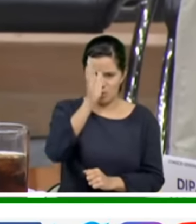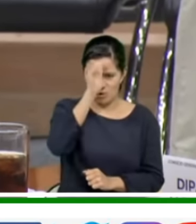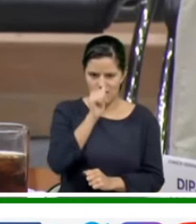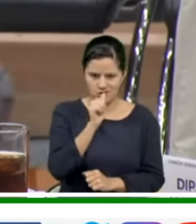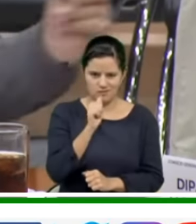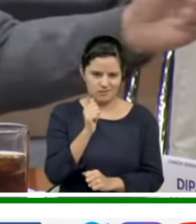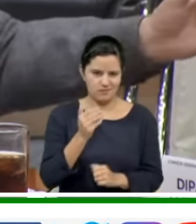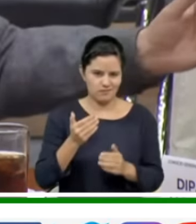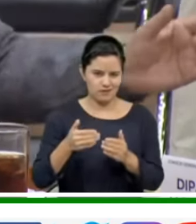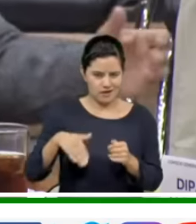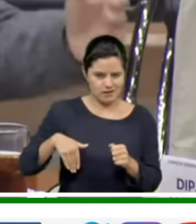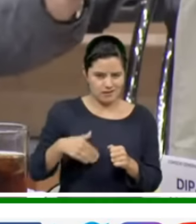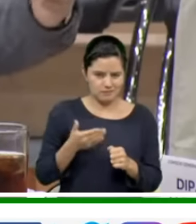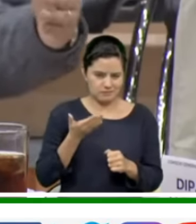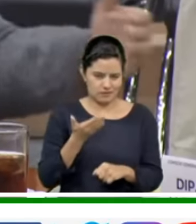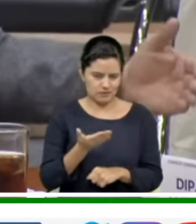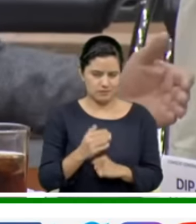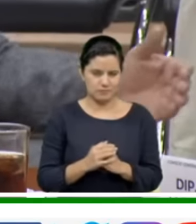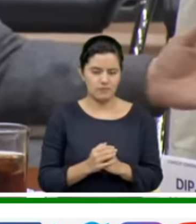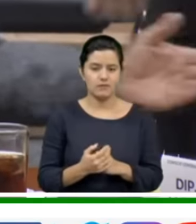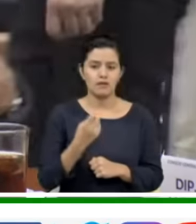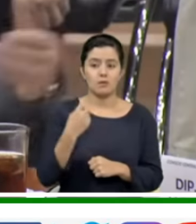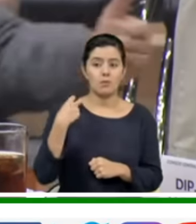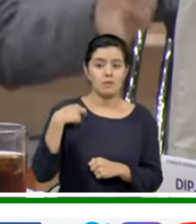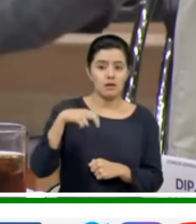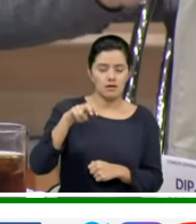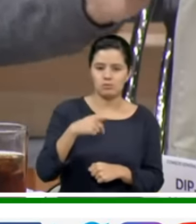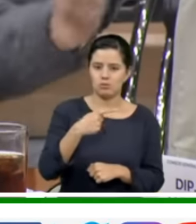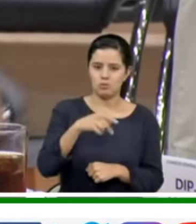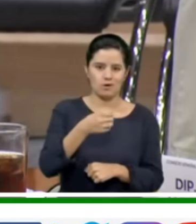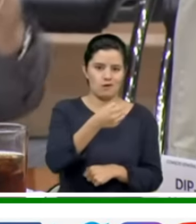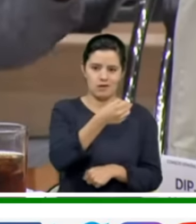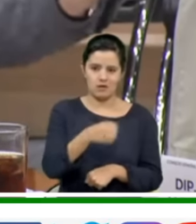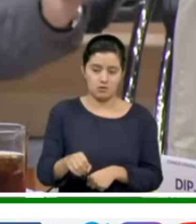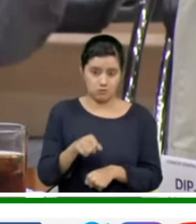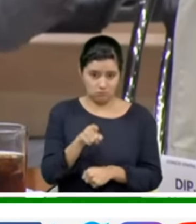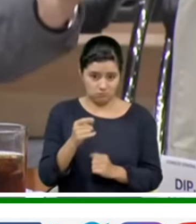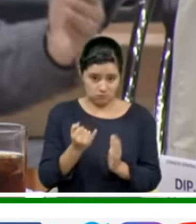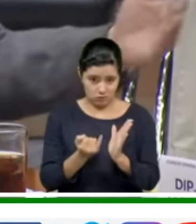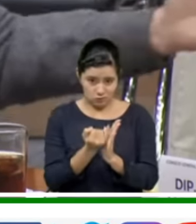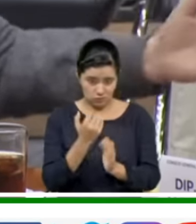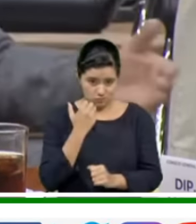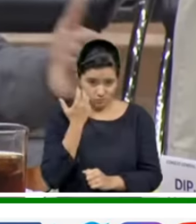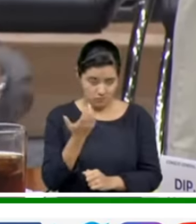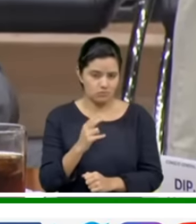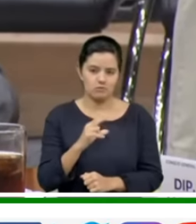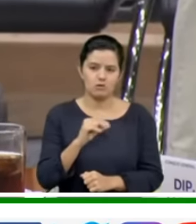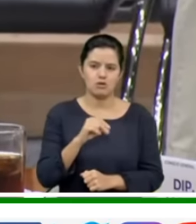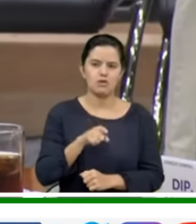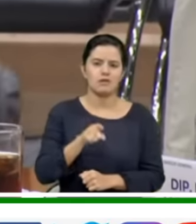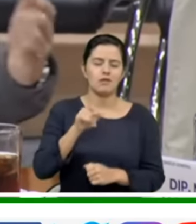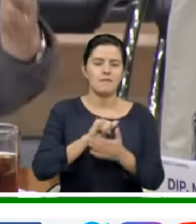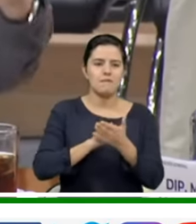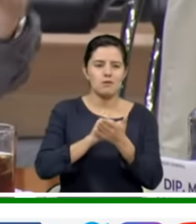pidió y lo de los viajes es obligación no es querer se deben entregar los viajes a Nueva York a donde